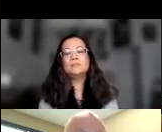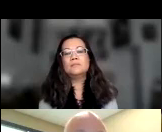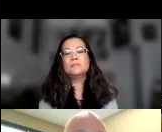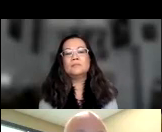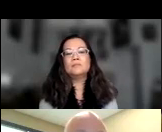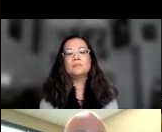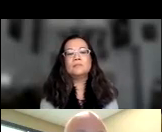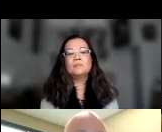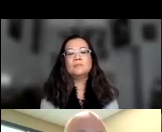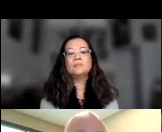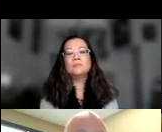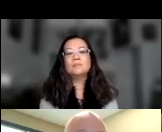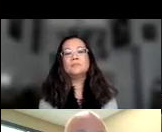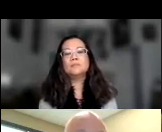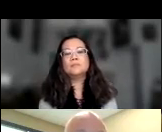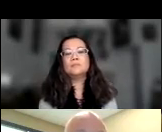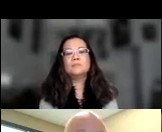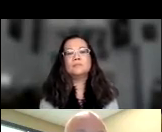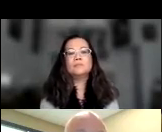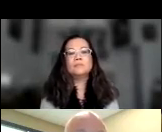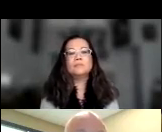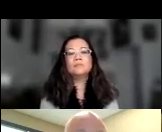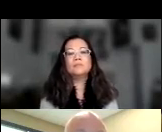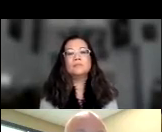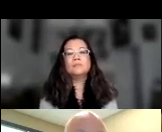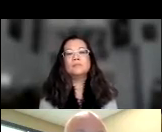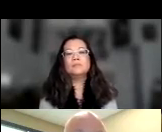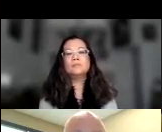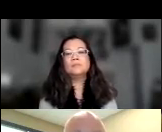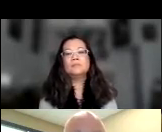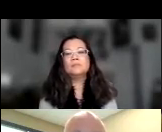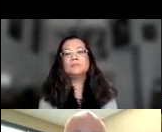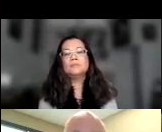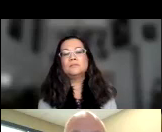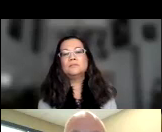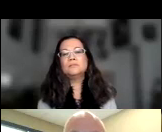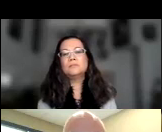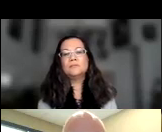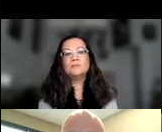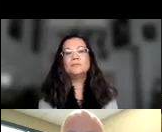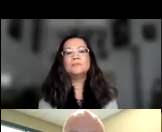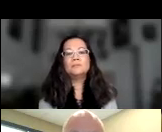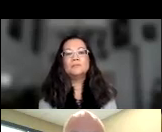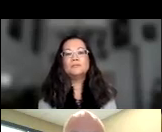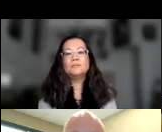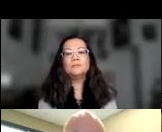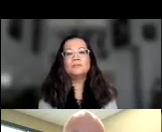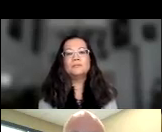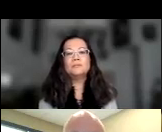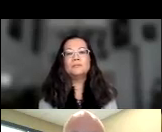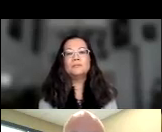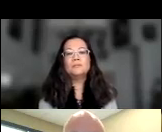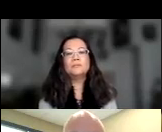para ver si se le proporciona para llegar a los lugares, o también tener ambientes remotos y que tienen dificultad de acceder